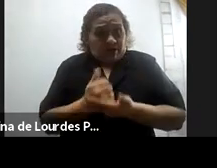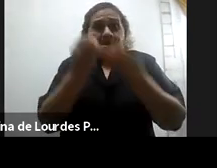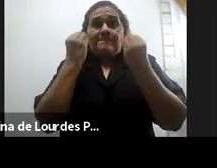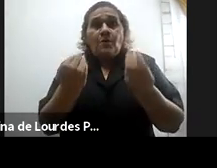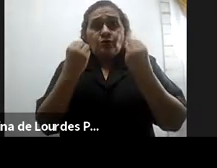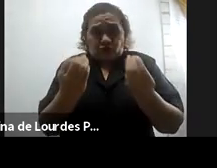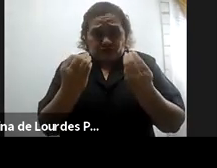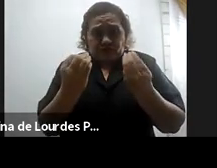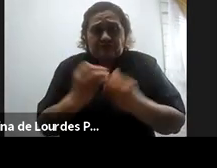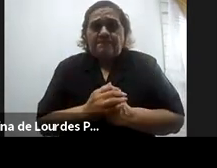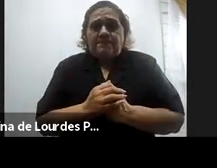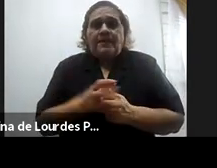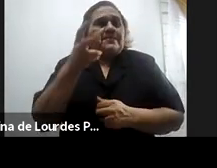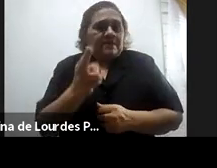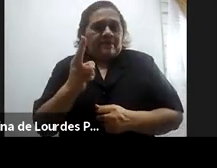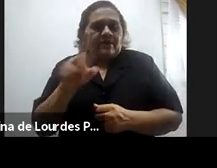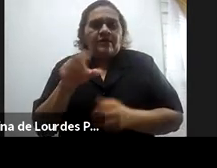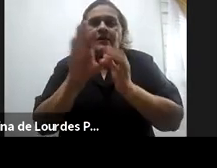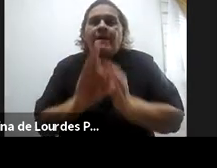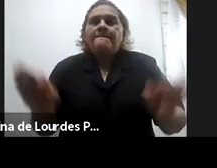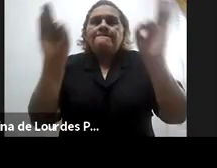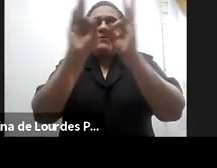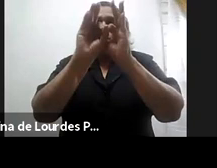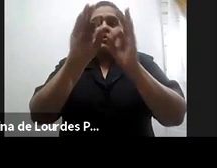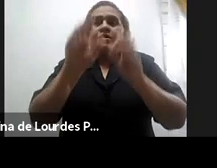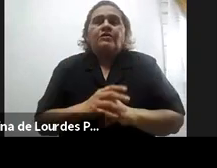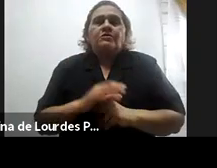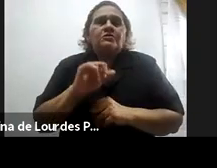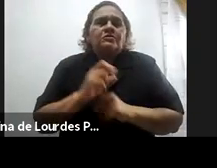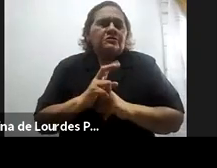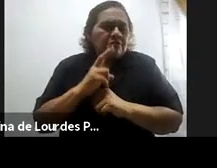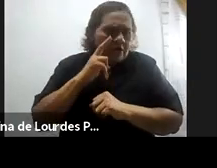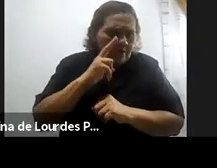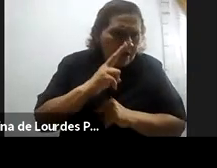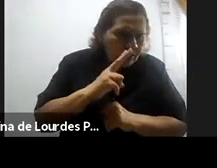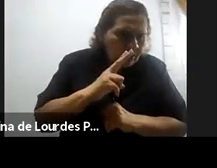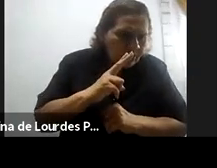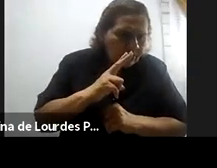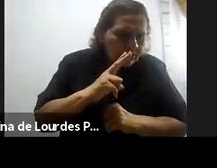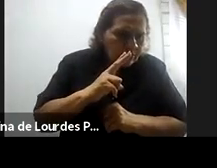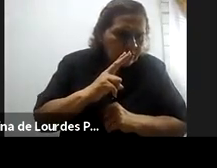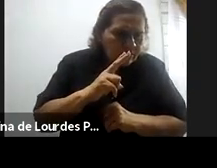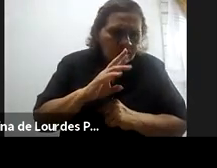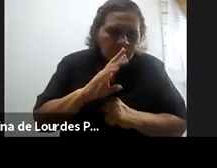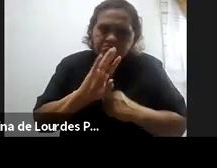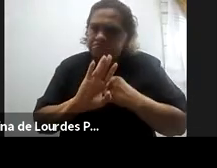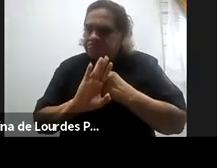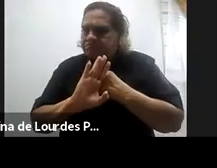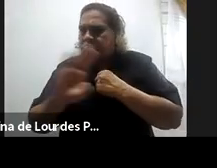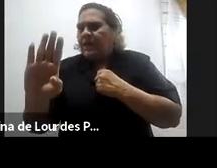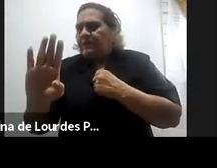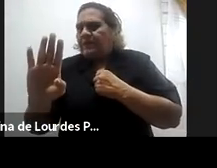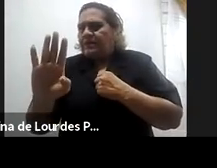También será muy importante si detecto algo, evitar aplicar estos